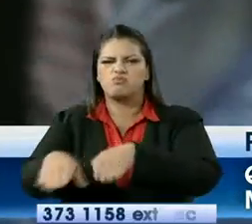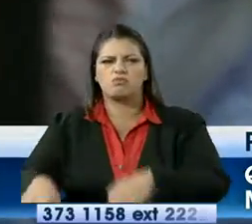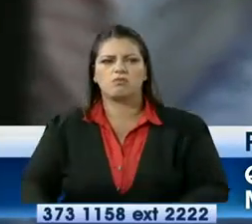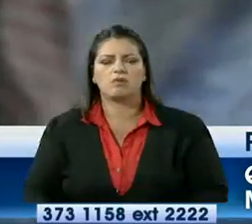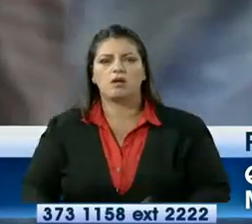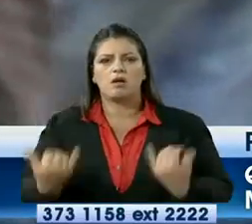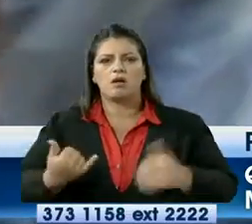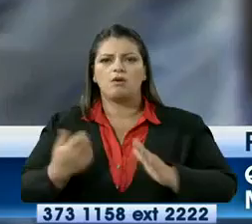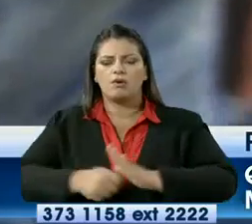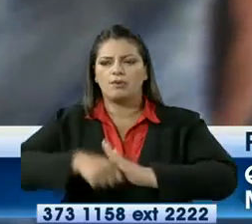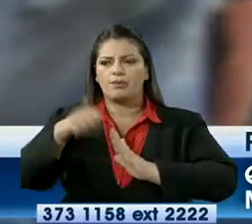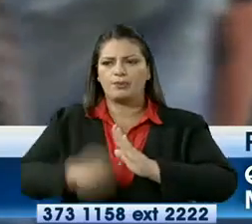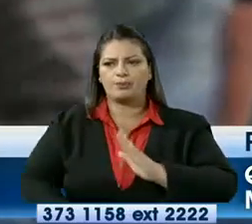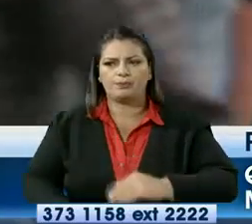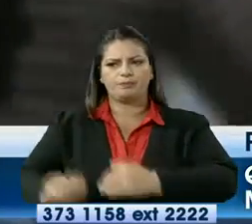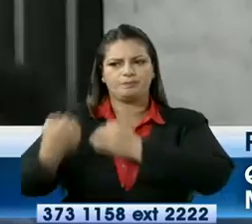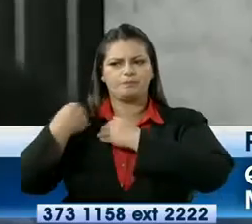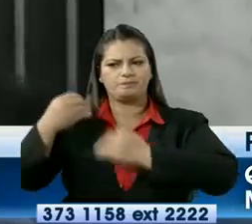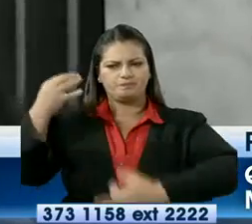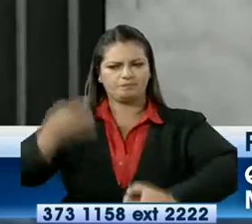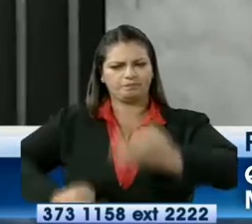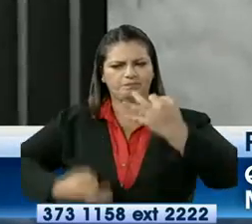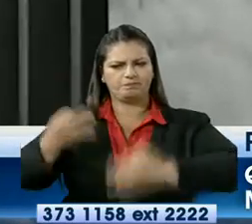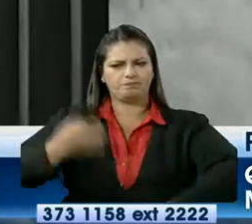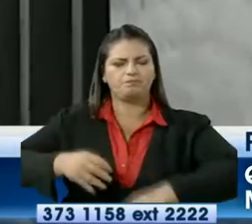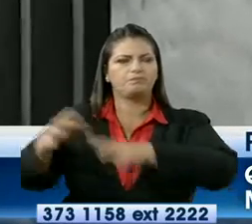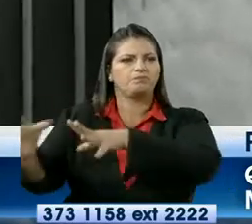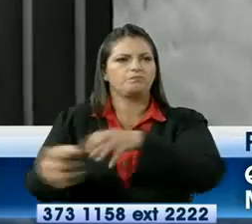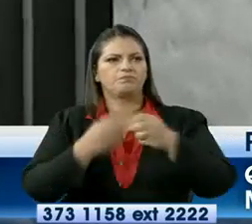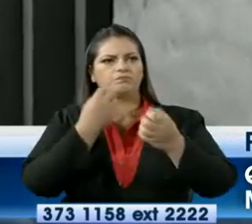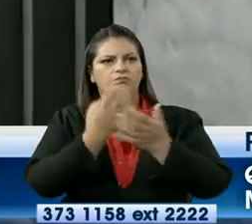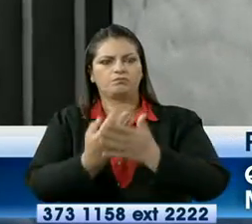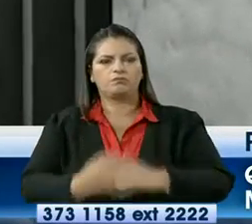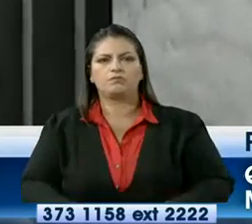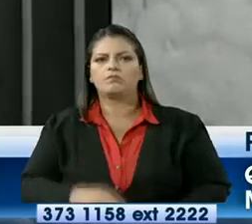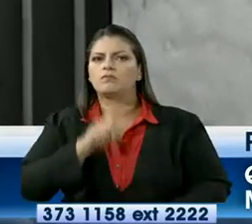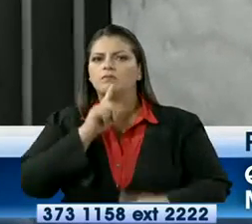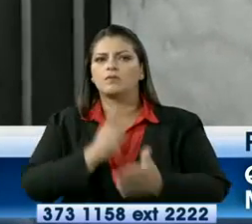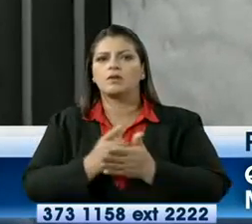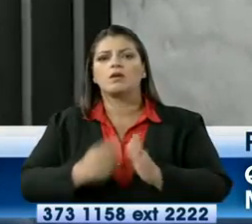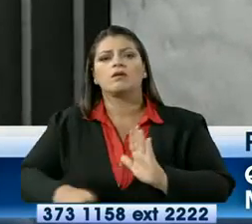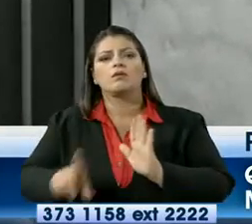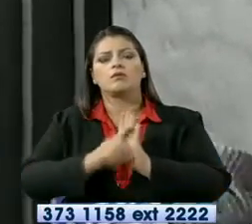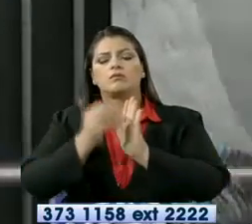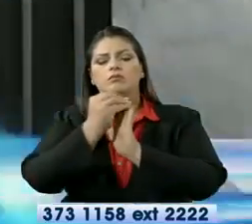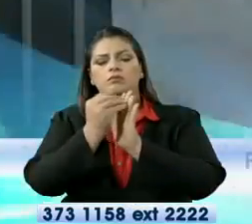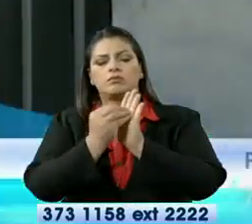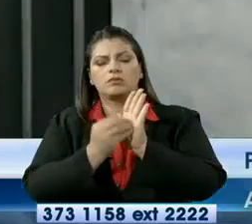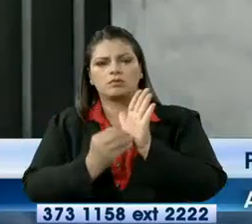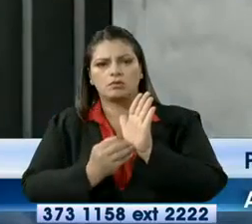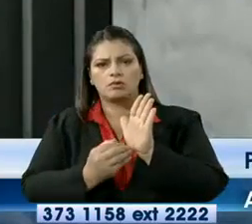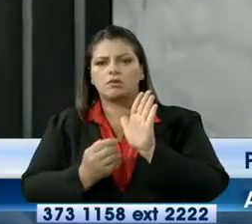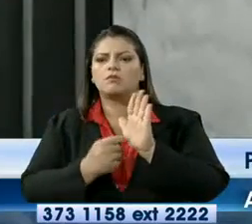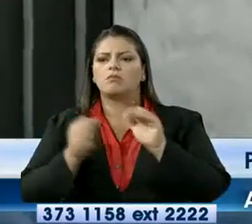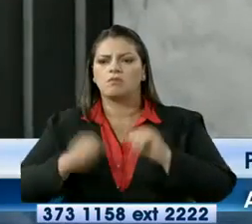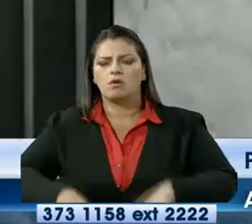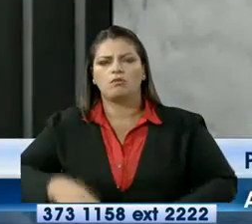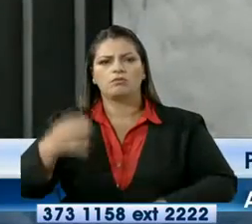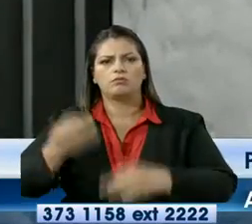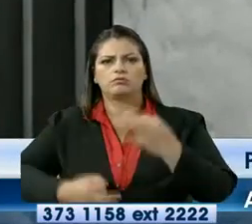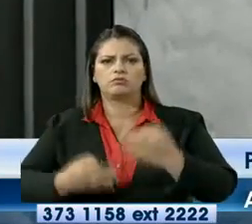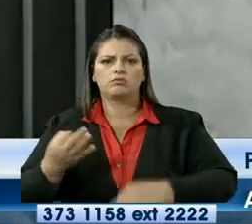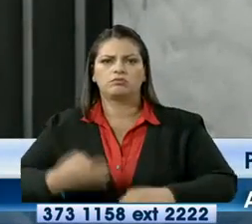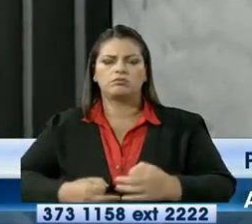prisión preventiva. De acuerdo a las normas procesales vigentes, se debe resolver su situación jurídica en calidad de